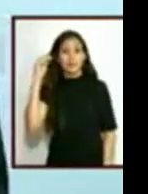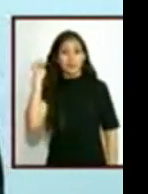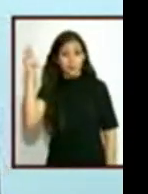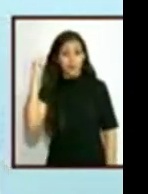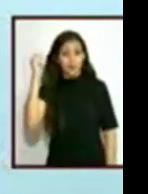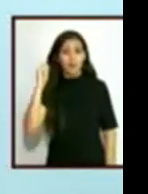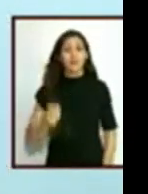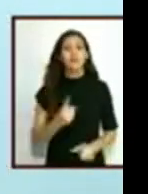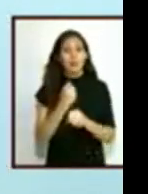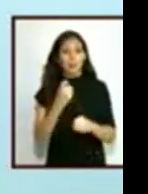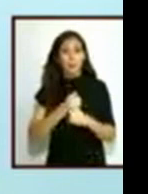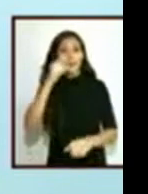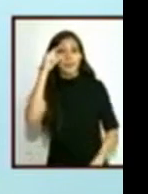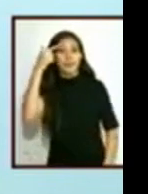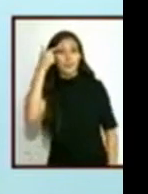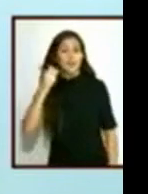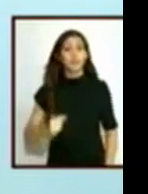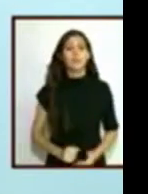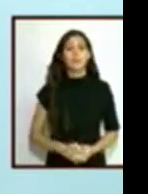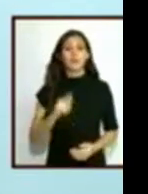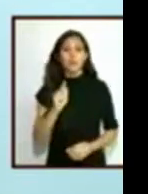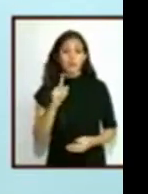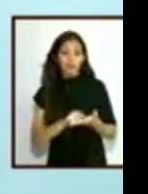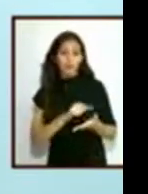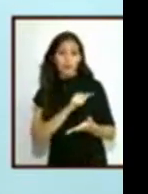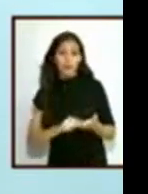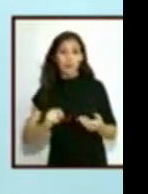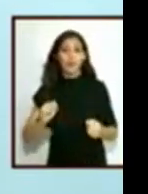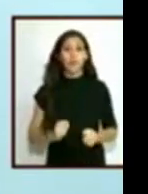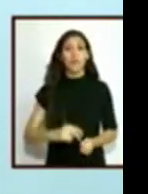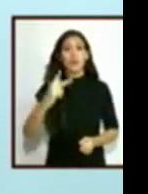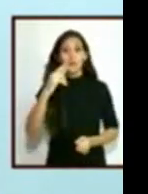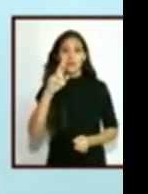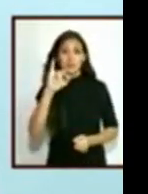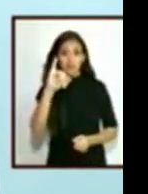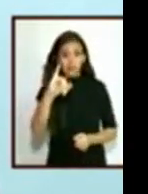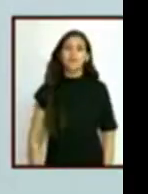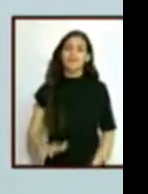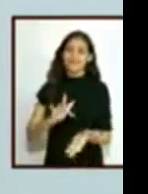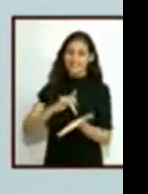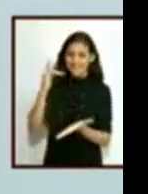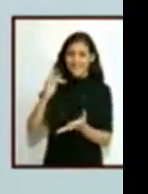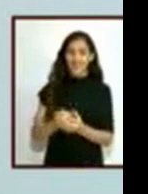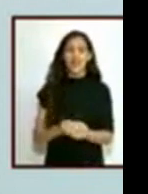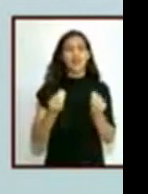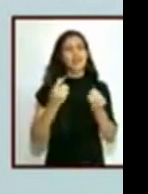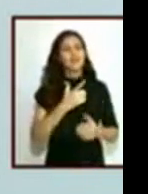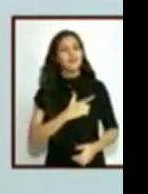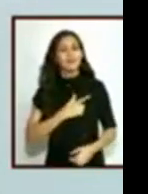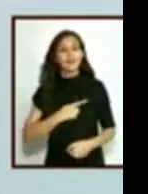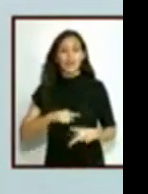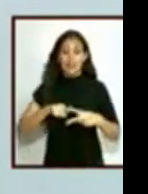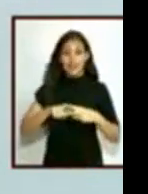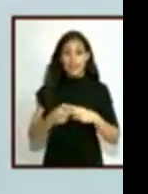palabra la licenciada Georgina Trujillo Centella, del Partido Revolucionario Institucional. Tiene 2 minutos, candidata. Es un gusto ser yo quien